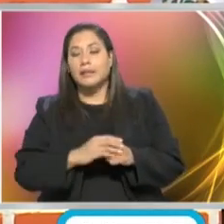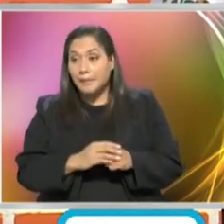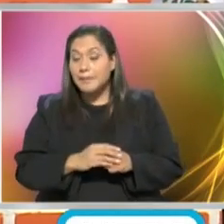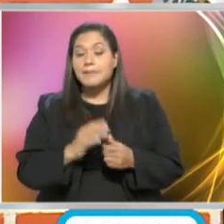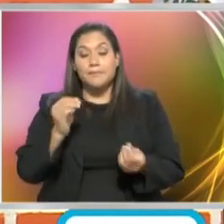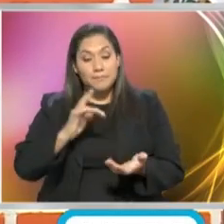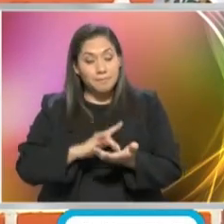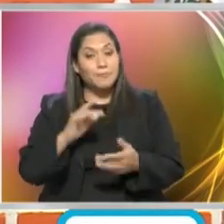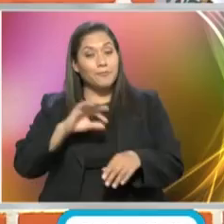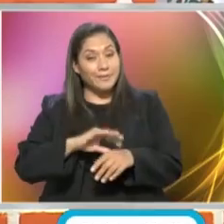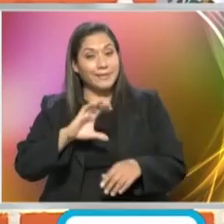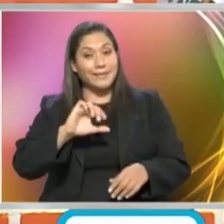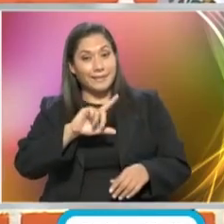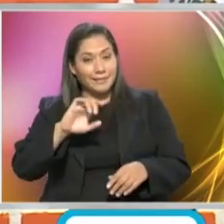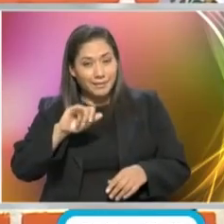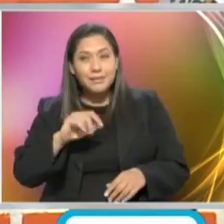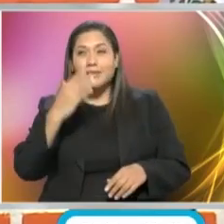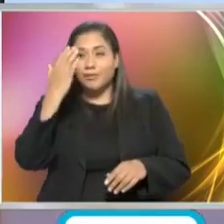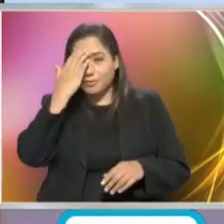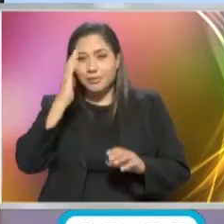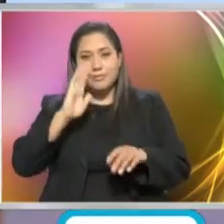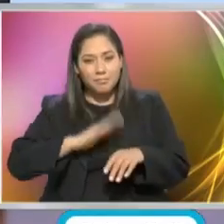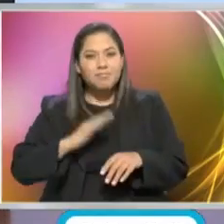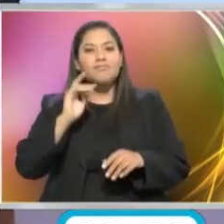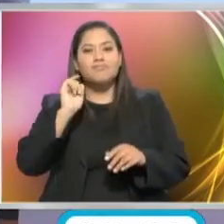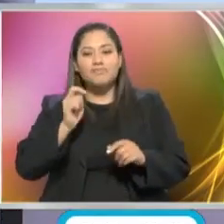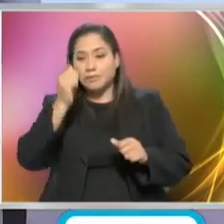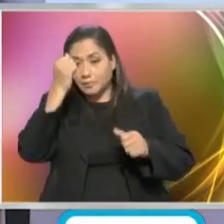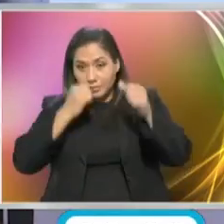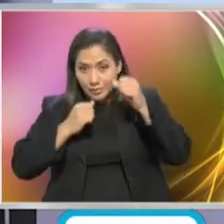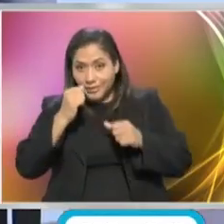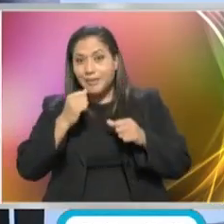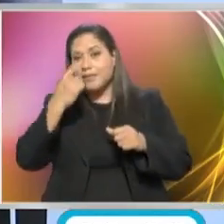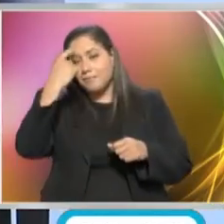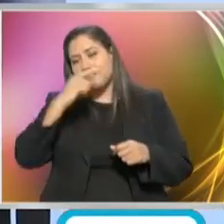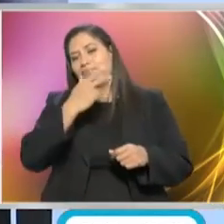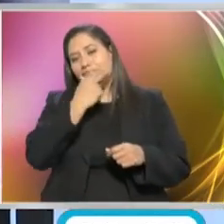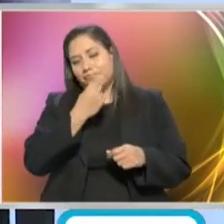gracias, doctor Calleja. Ya Muchísimas sabemos gracias. un poco más sobre los procedimientos